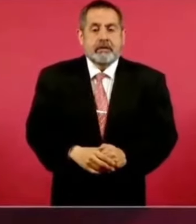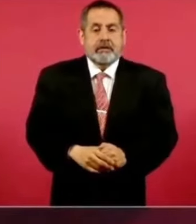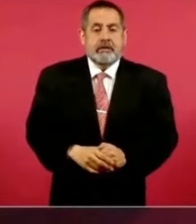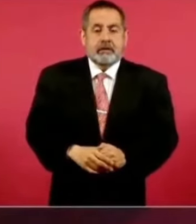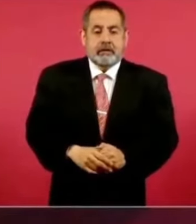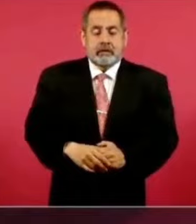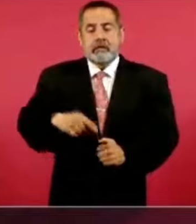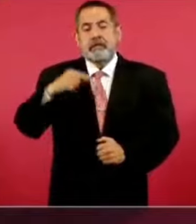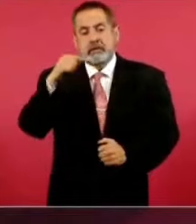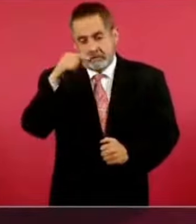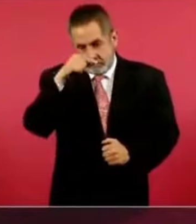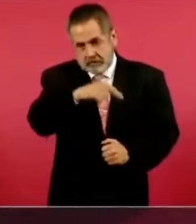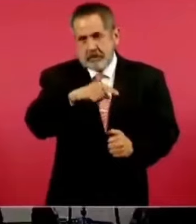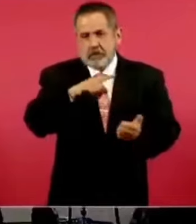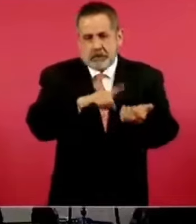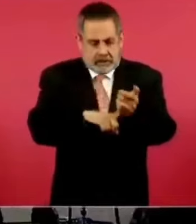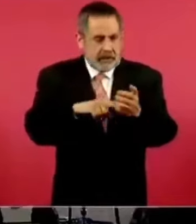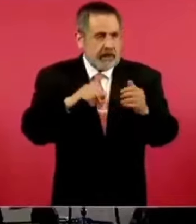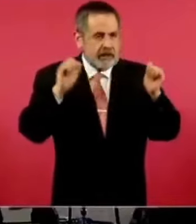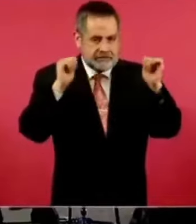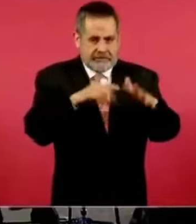y ahí vamos a llevar a cabo